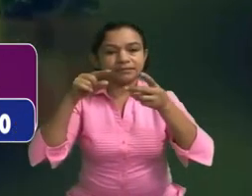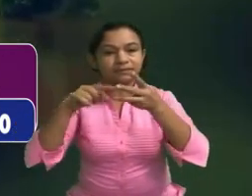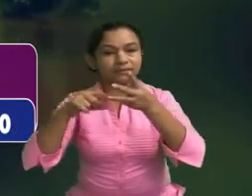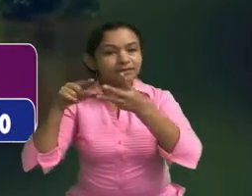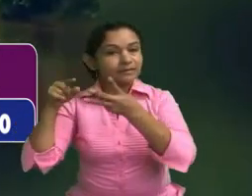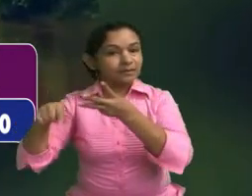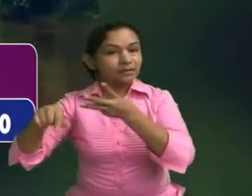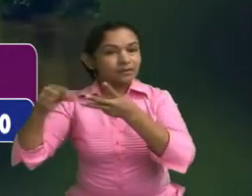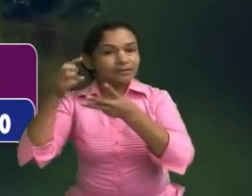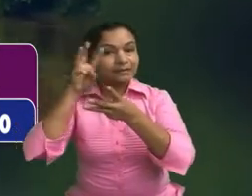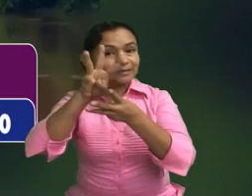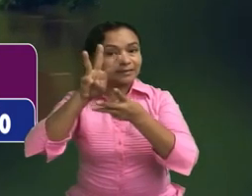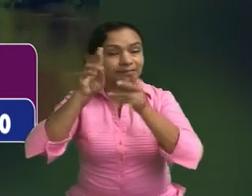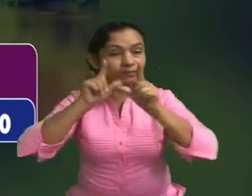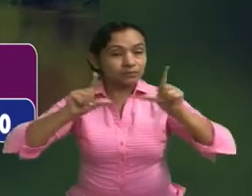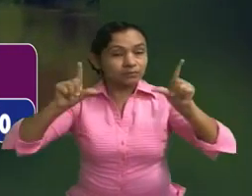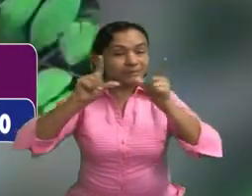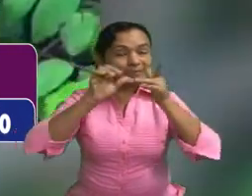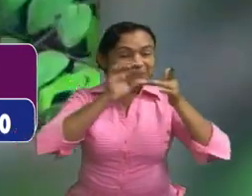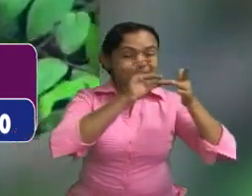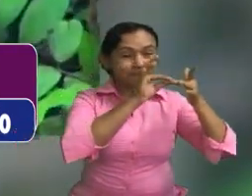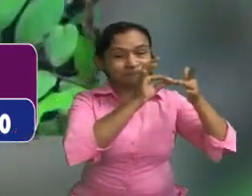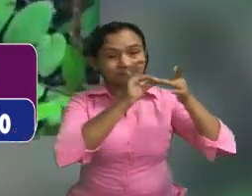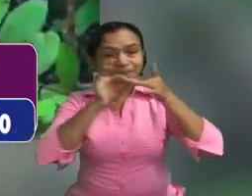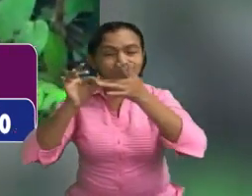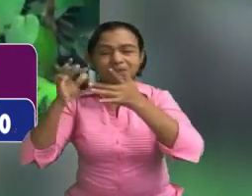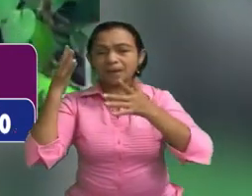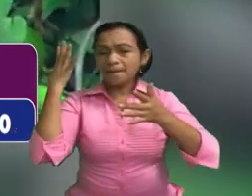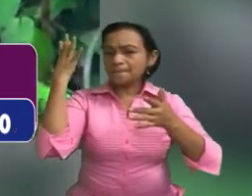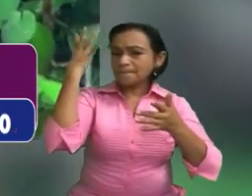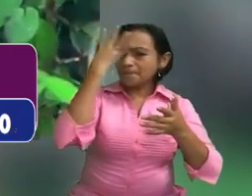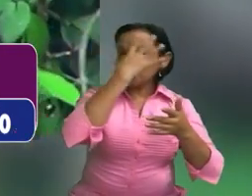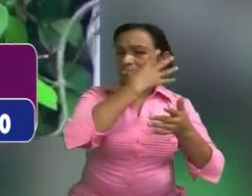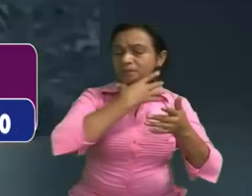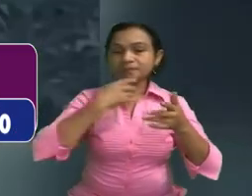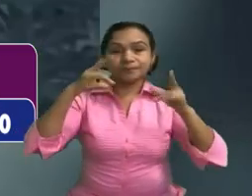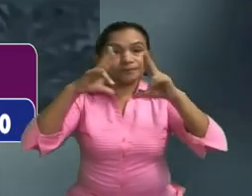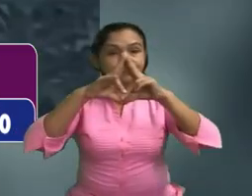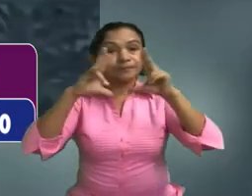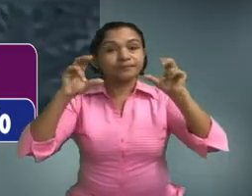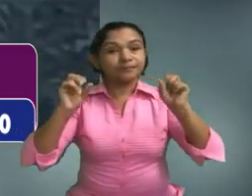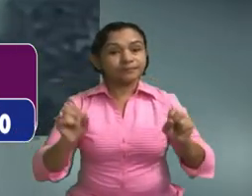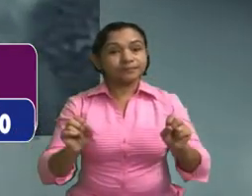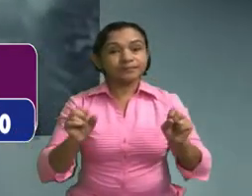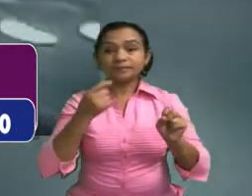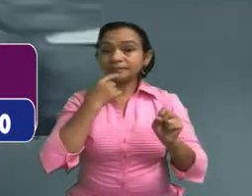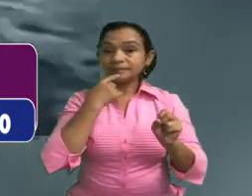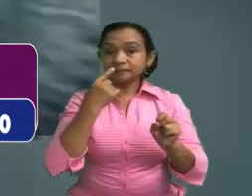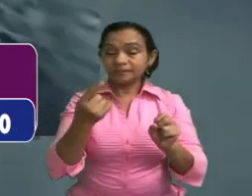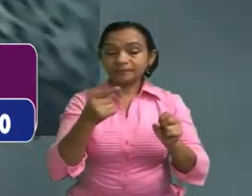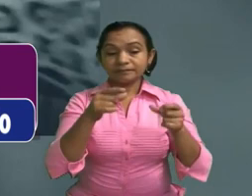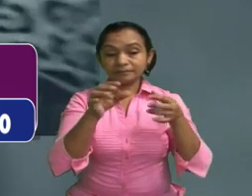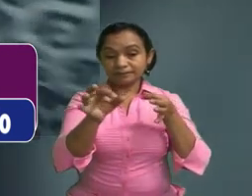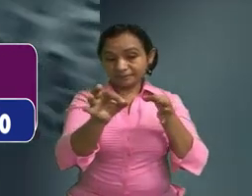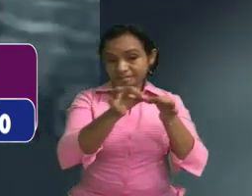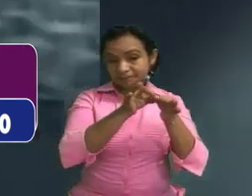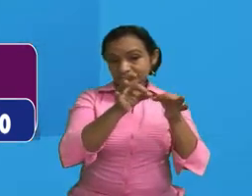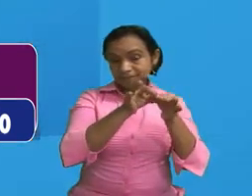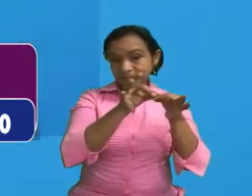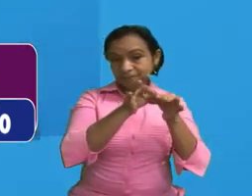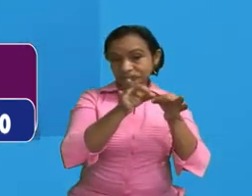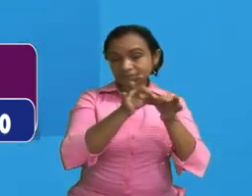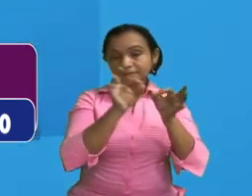original, ¿verdad?, dentro de las 10 maravillas del mundo, que eso es importante también recalcar y decirlo, porque